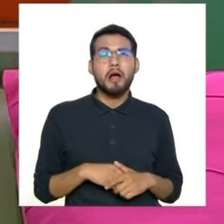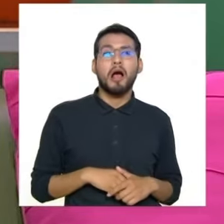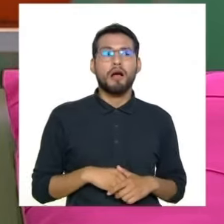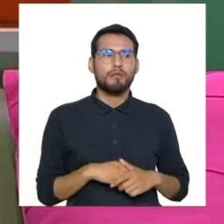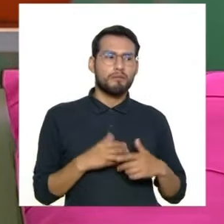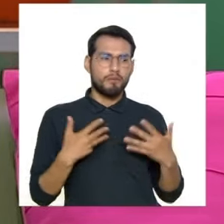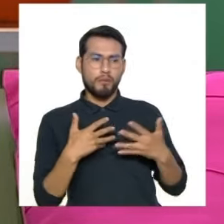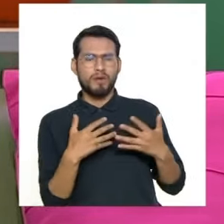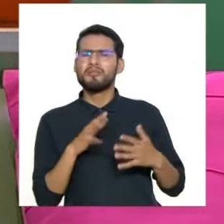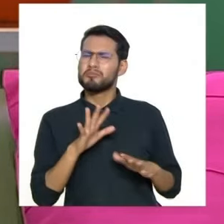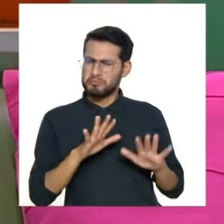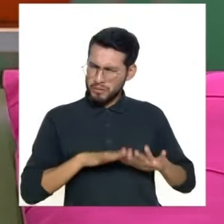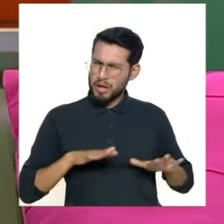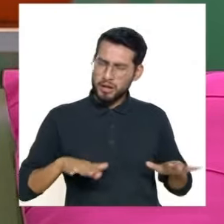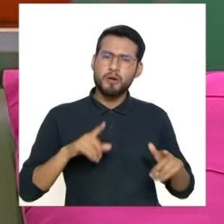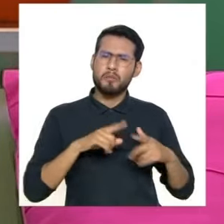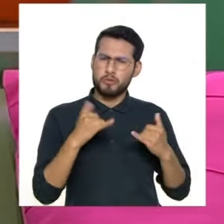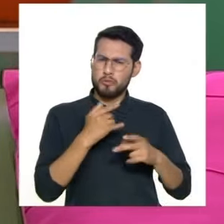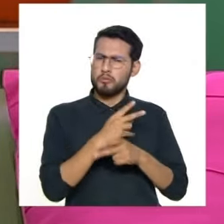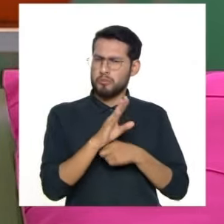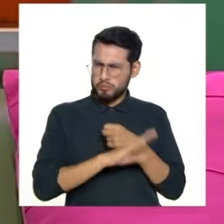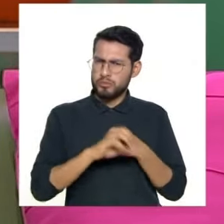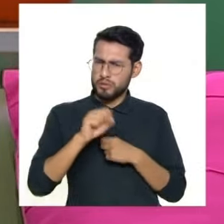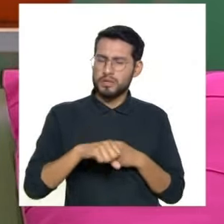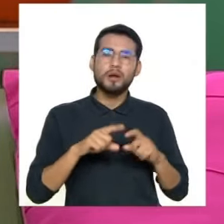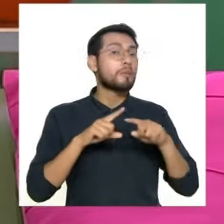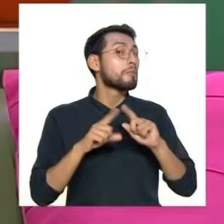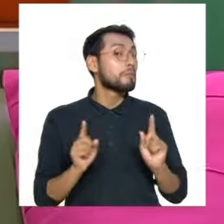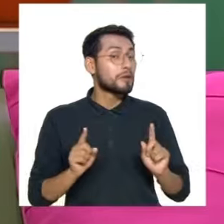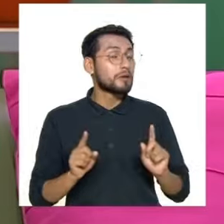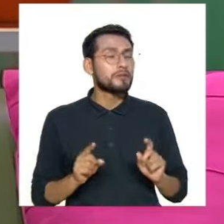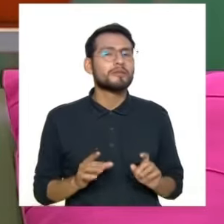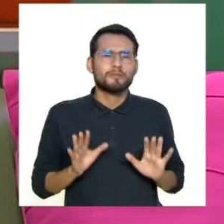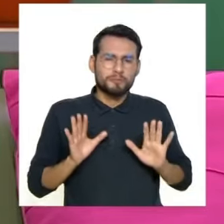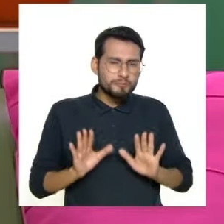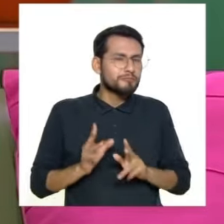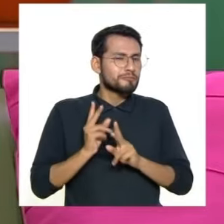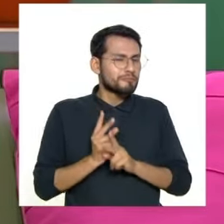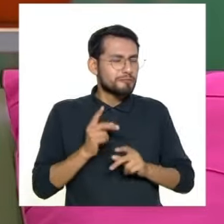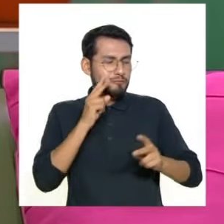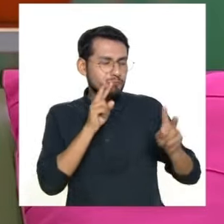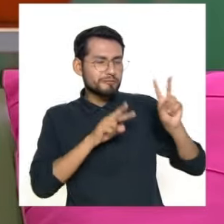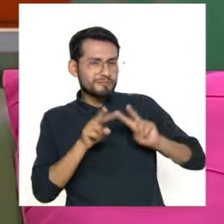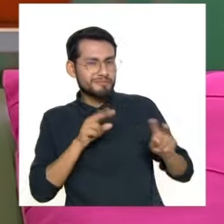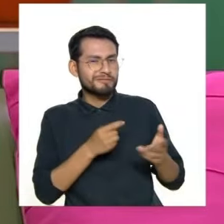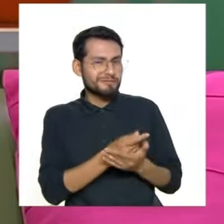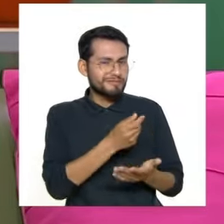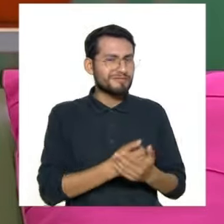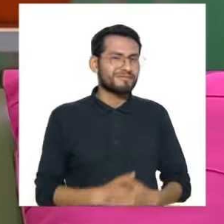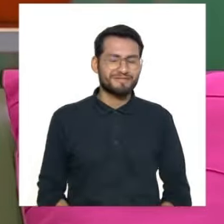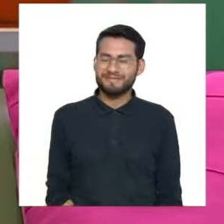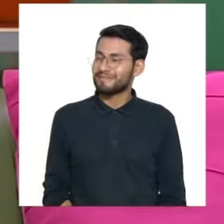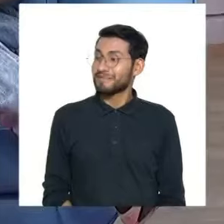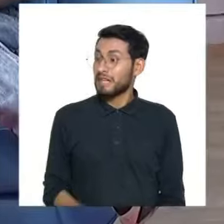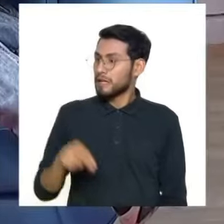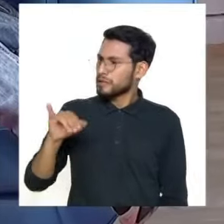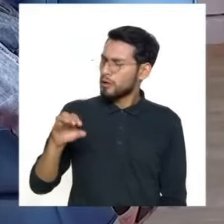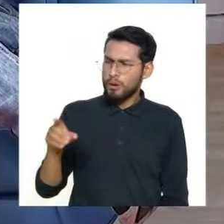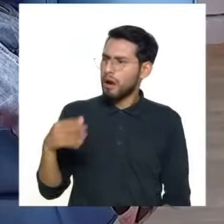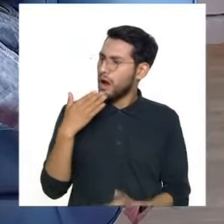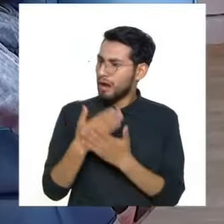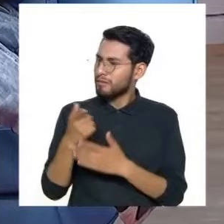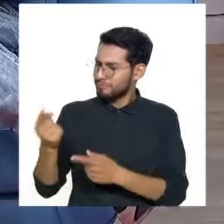que hoy por hoy vivimos en un mundo bastante seguro y sin embargo también hay que tener estas consideraciones para poder comprar tranquilos Así es Milo Muchísimas